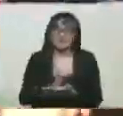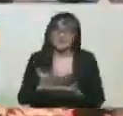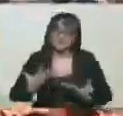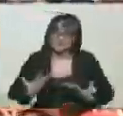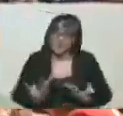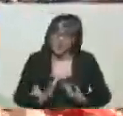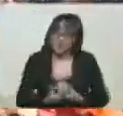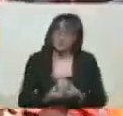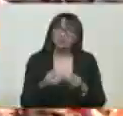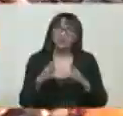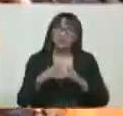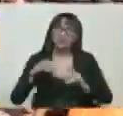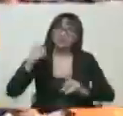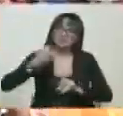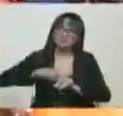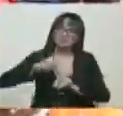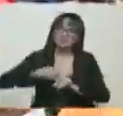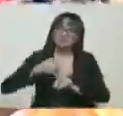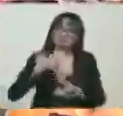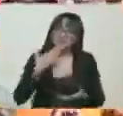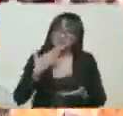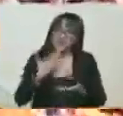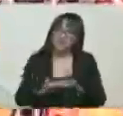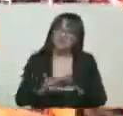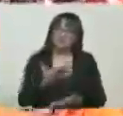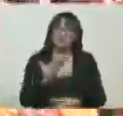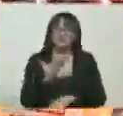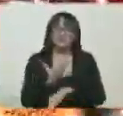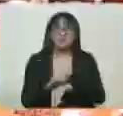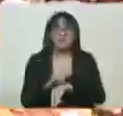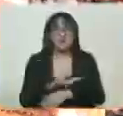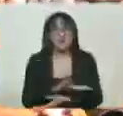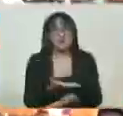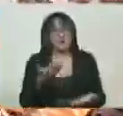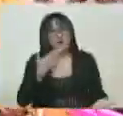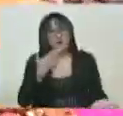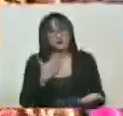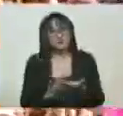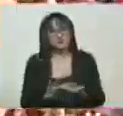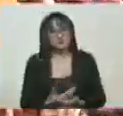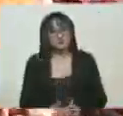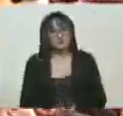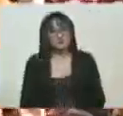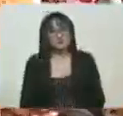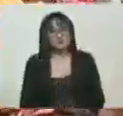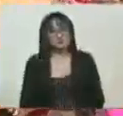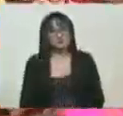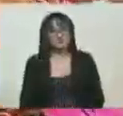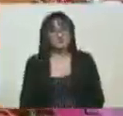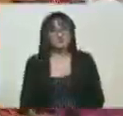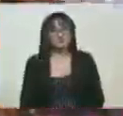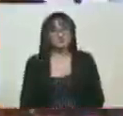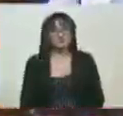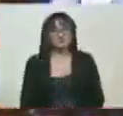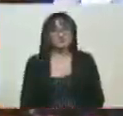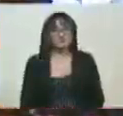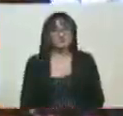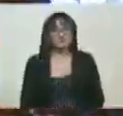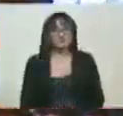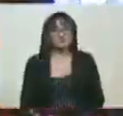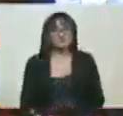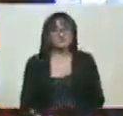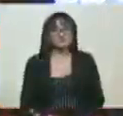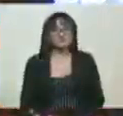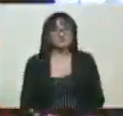juntos en todas las batallas. Gracias, Monaga, gracias, gracias. Desde